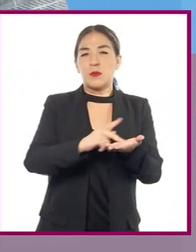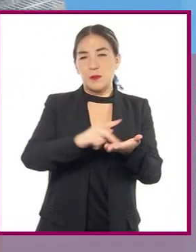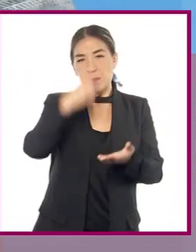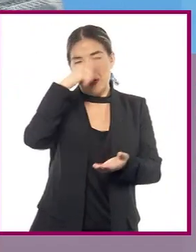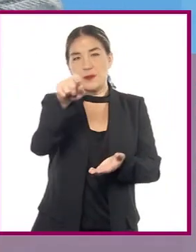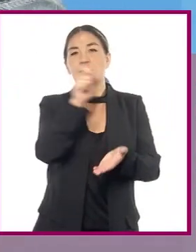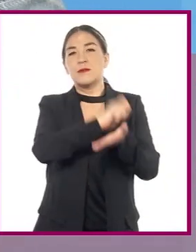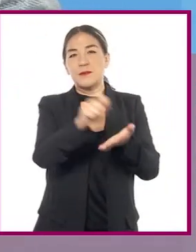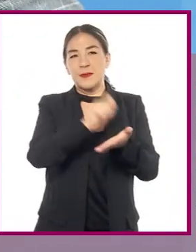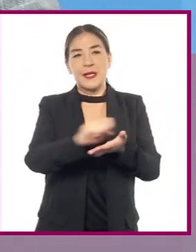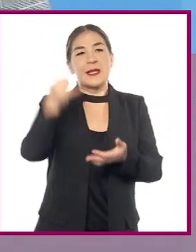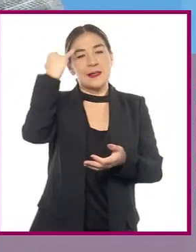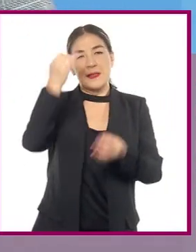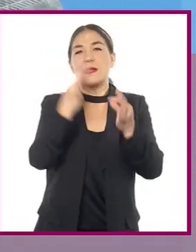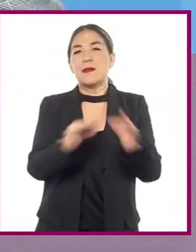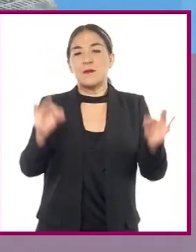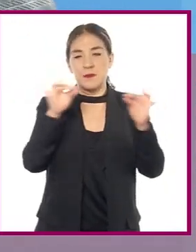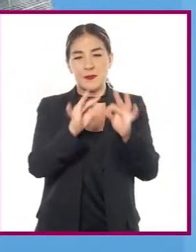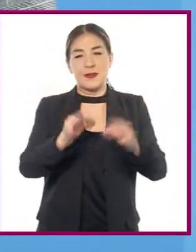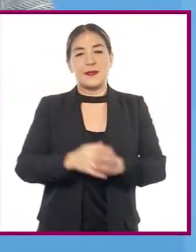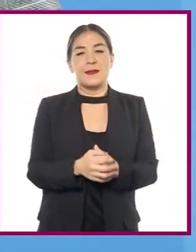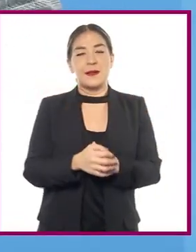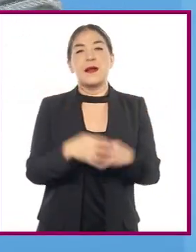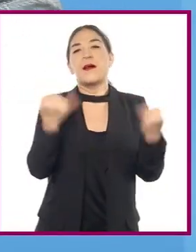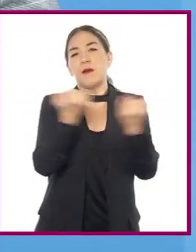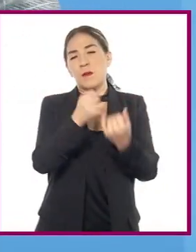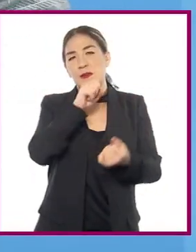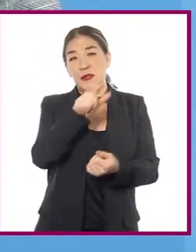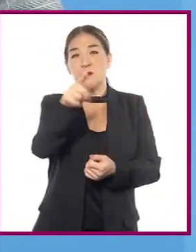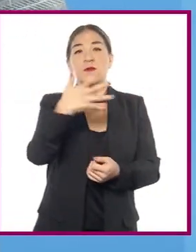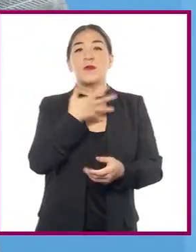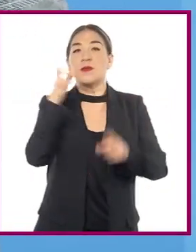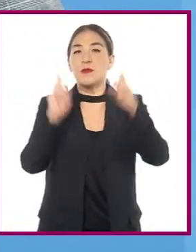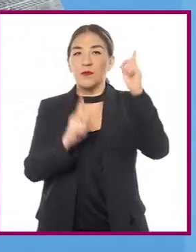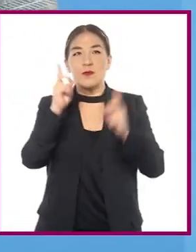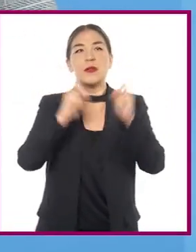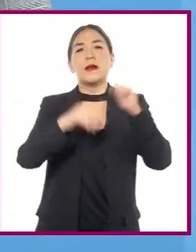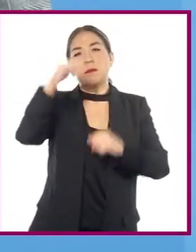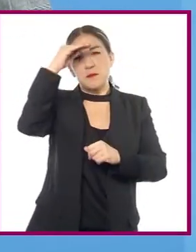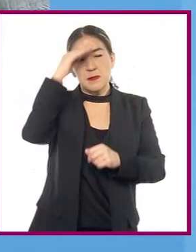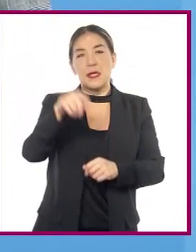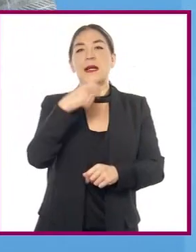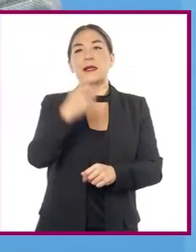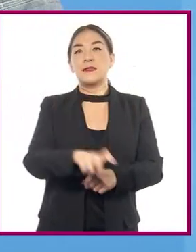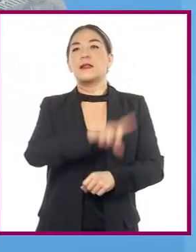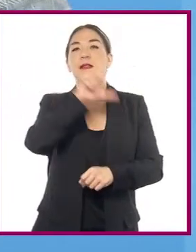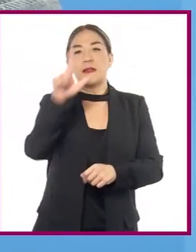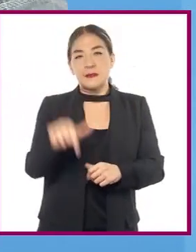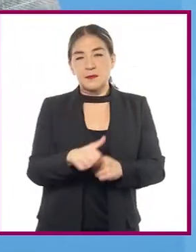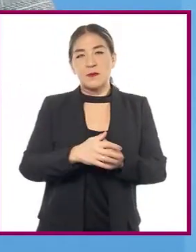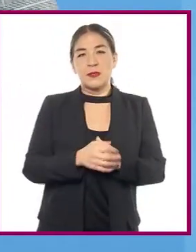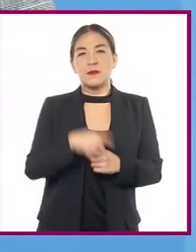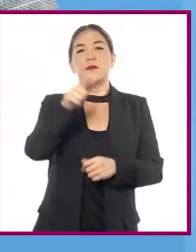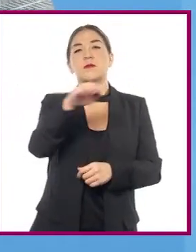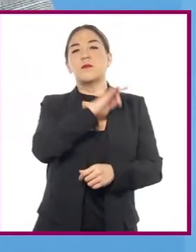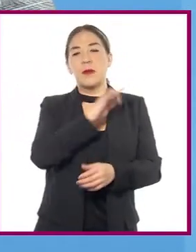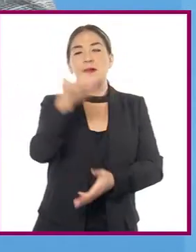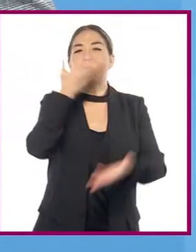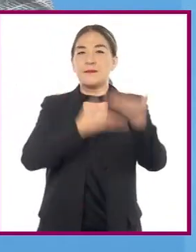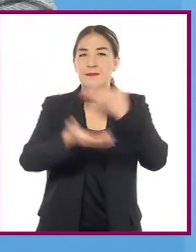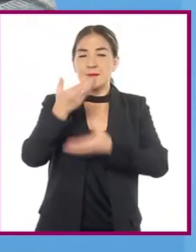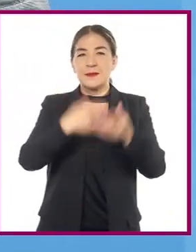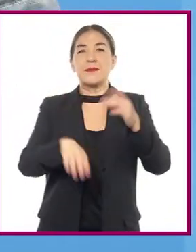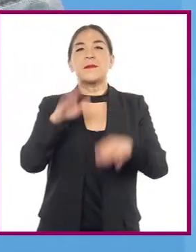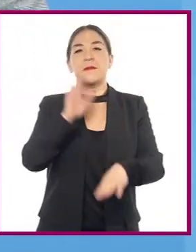registrar las ideas principales, así como dudas y reflexiones para que posteriormente puedan compartir sus